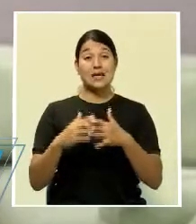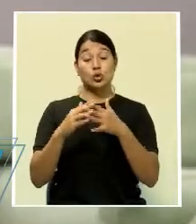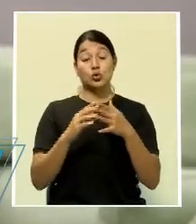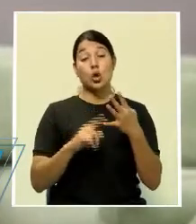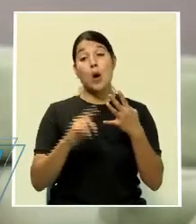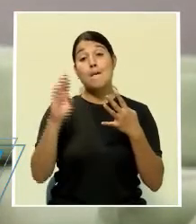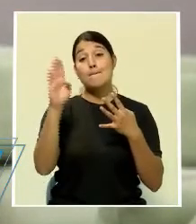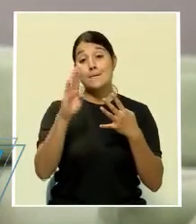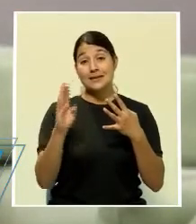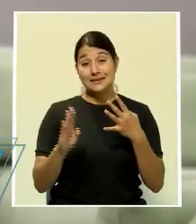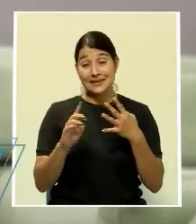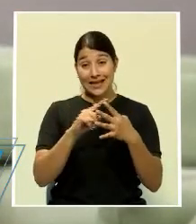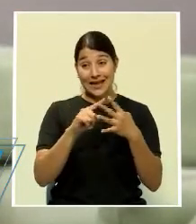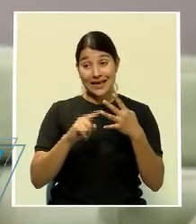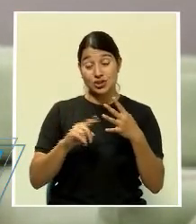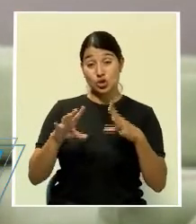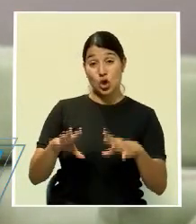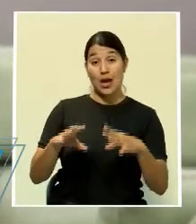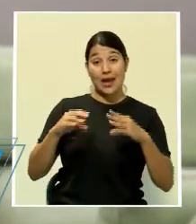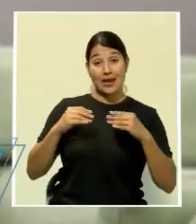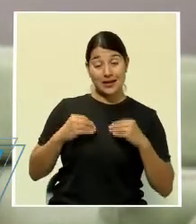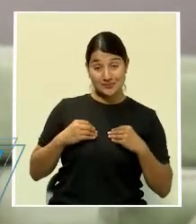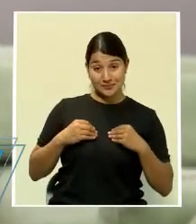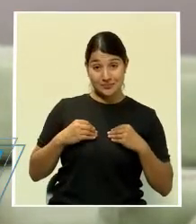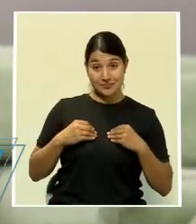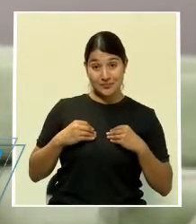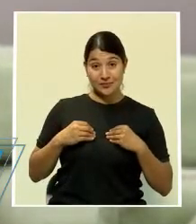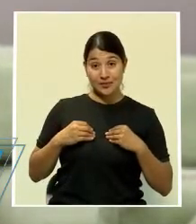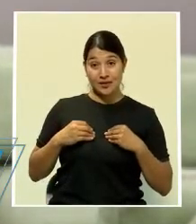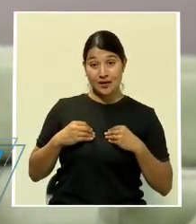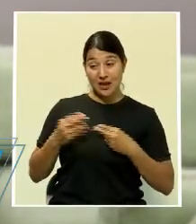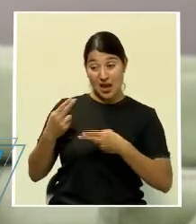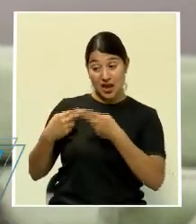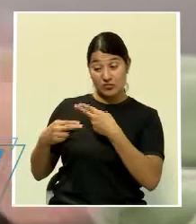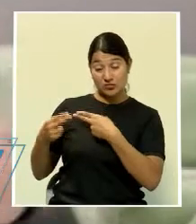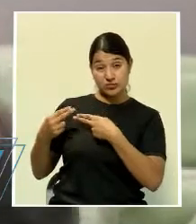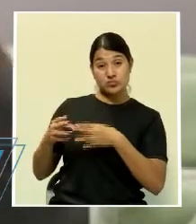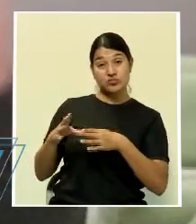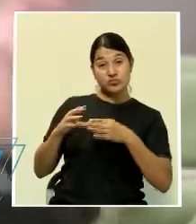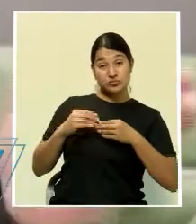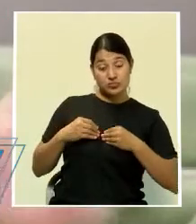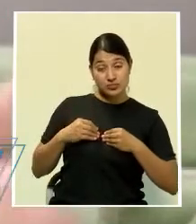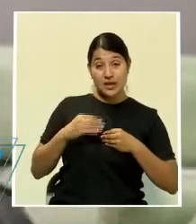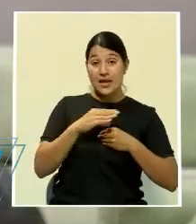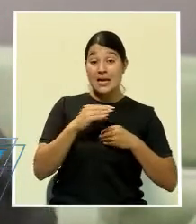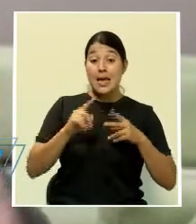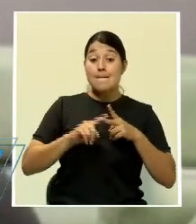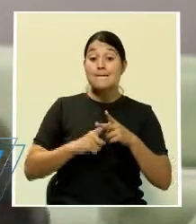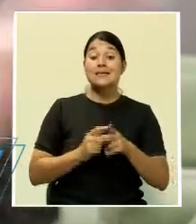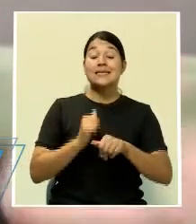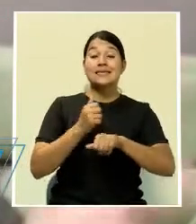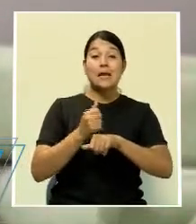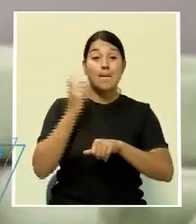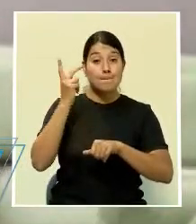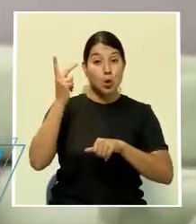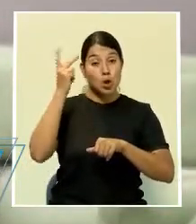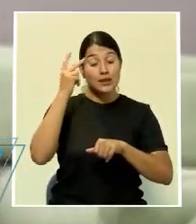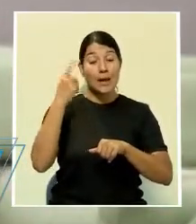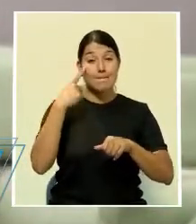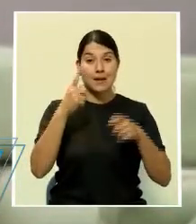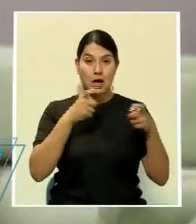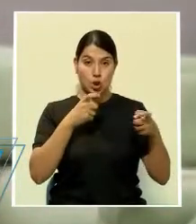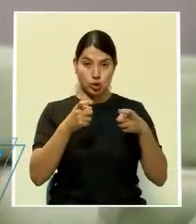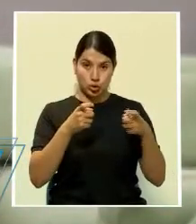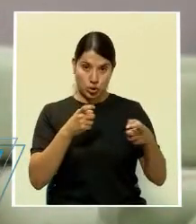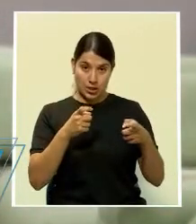Brasil, heredan y transforman a partir de políticas de control que aún hoy